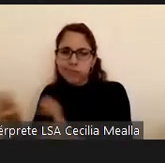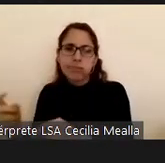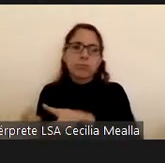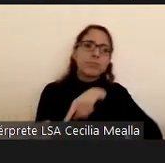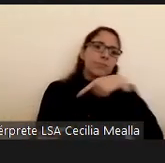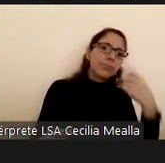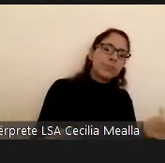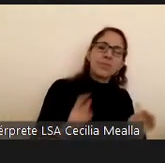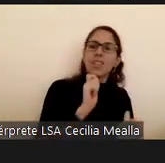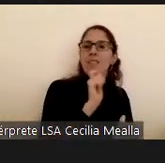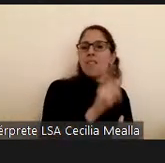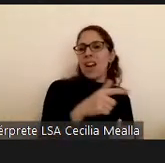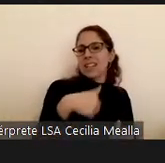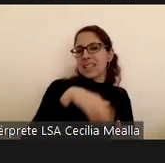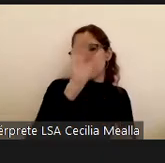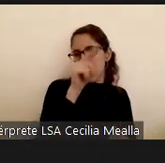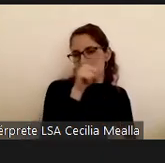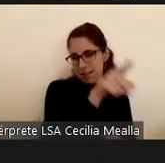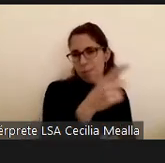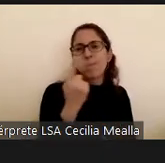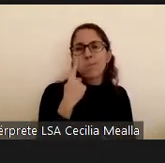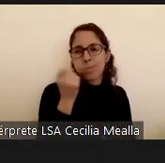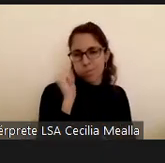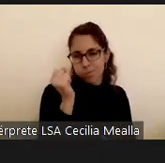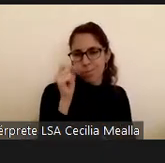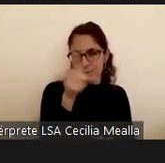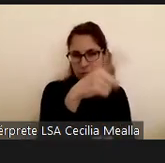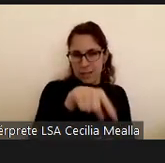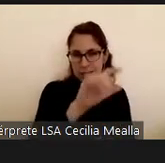de coloraciones? Bueno.